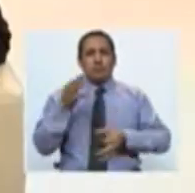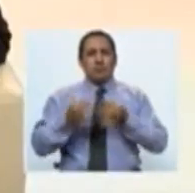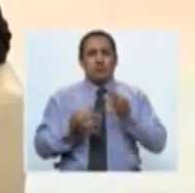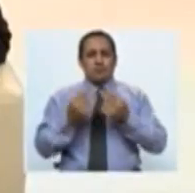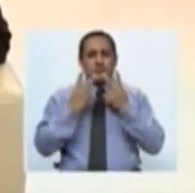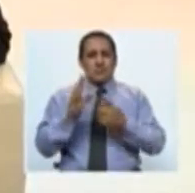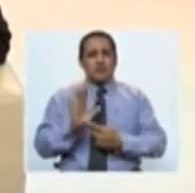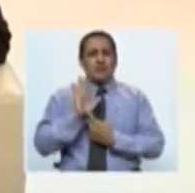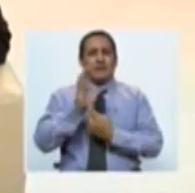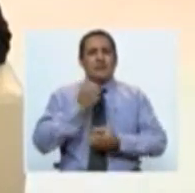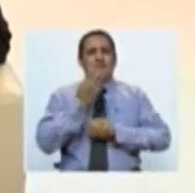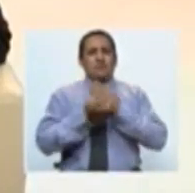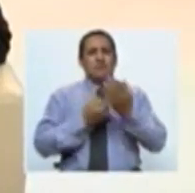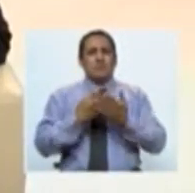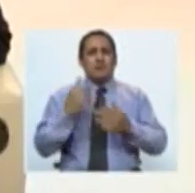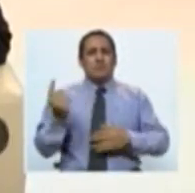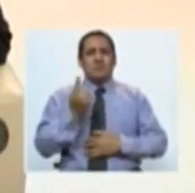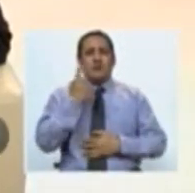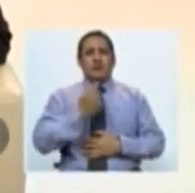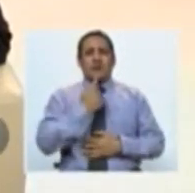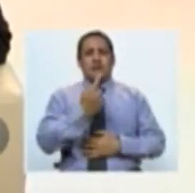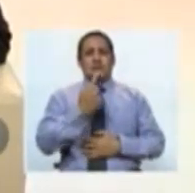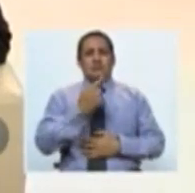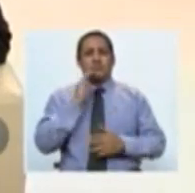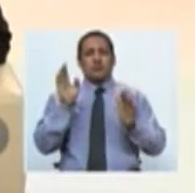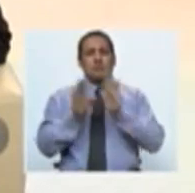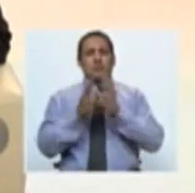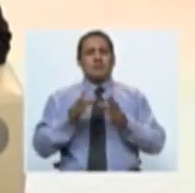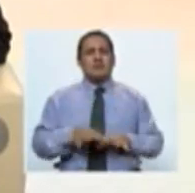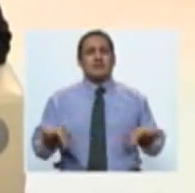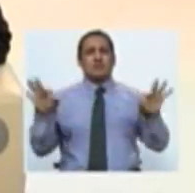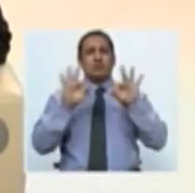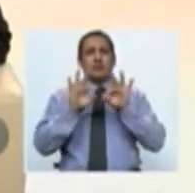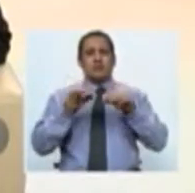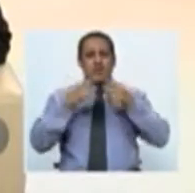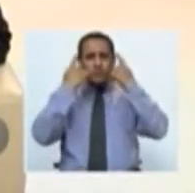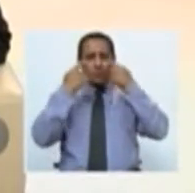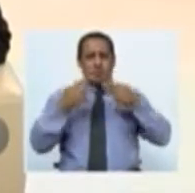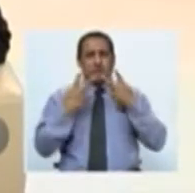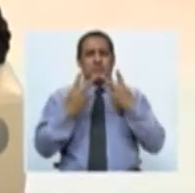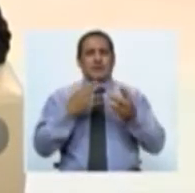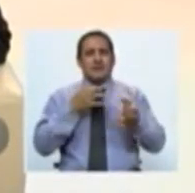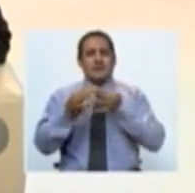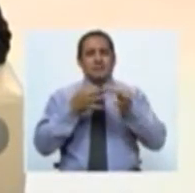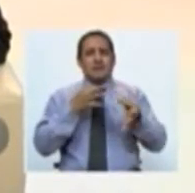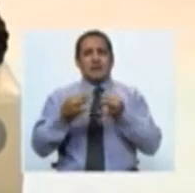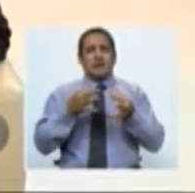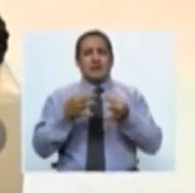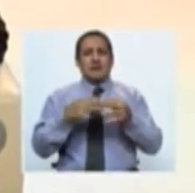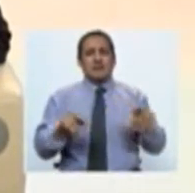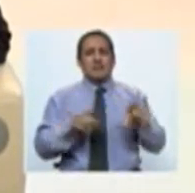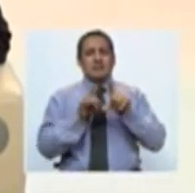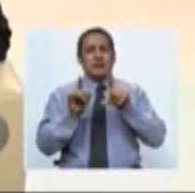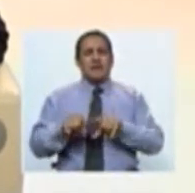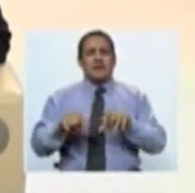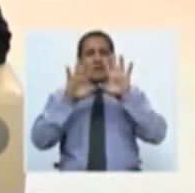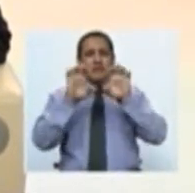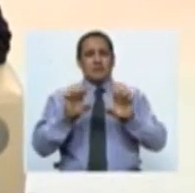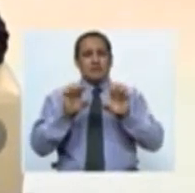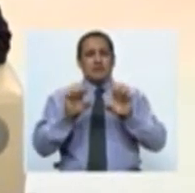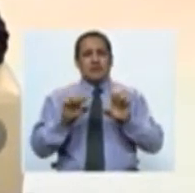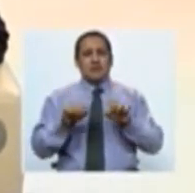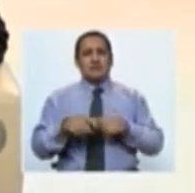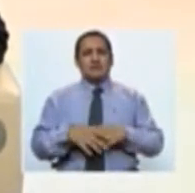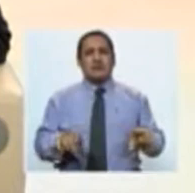ido pronunciándose. En el primero de ellos, quizá el más importante, en la medida que dice que la evaluación